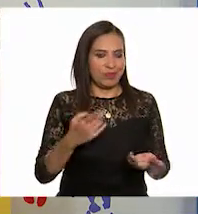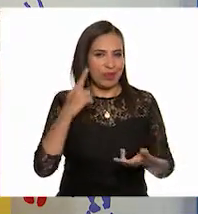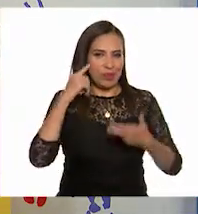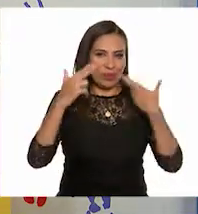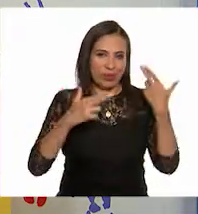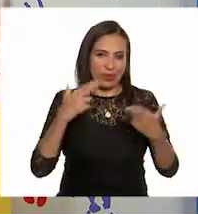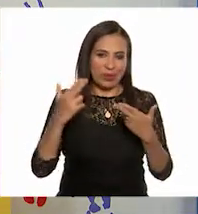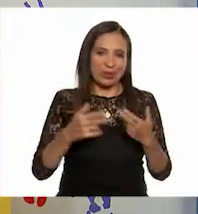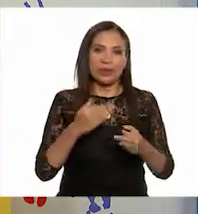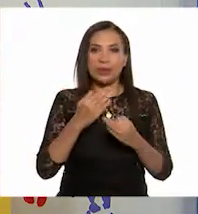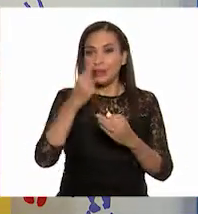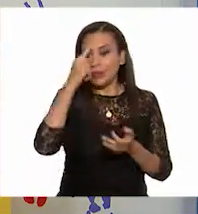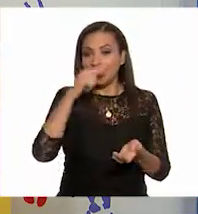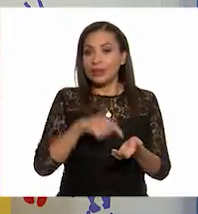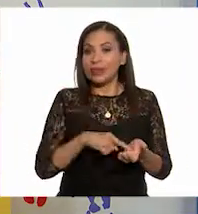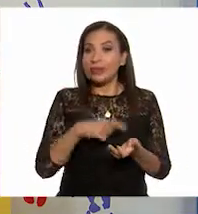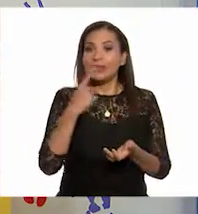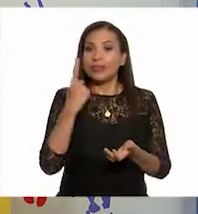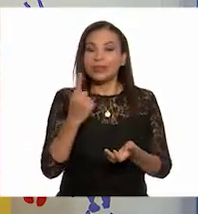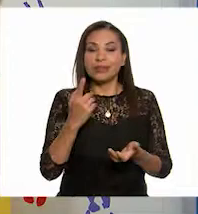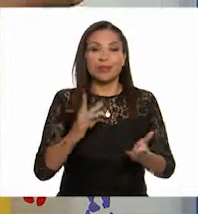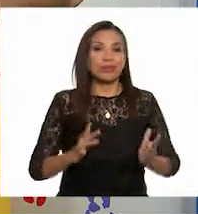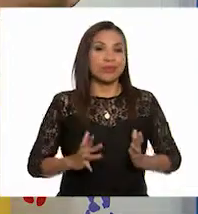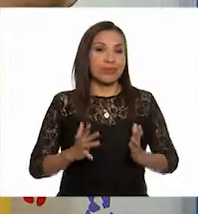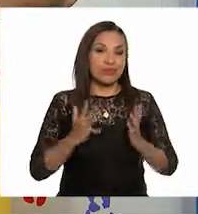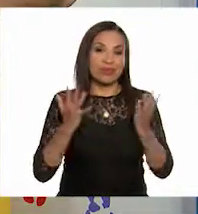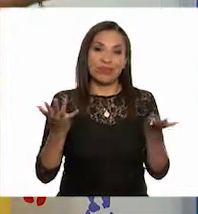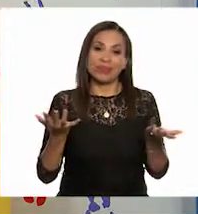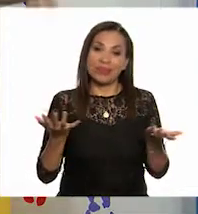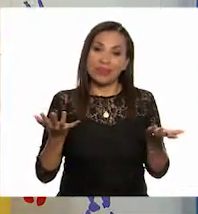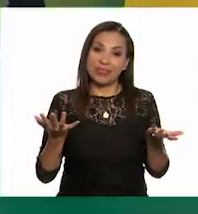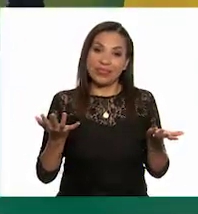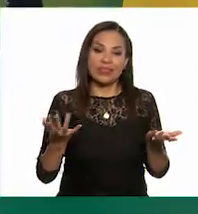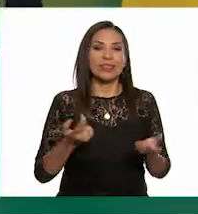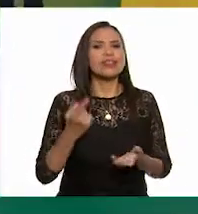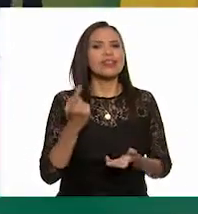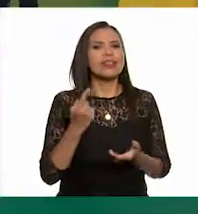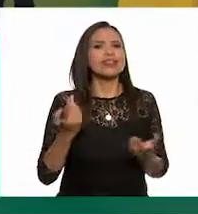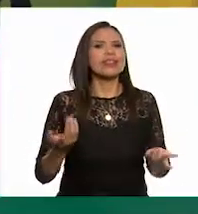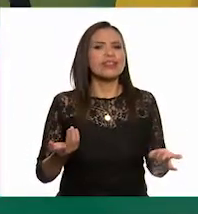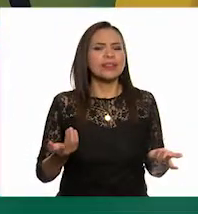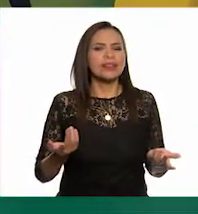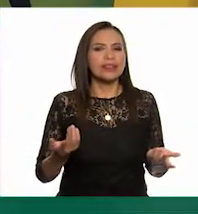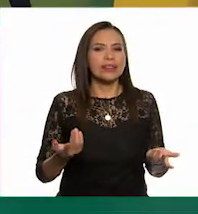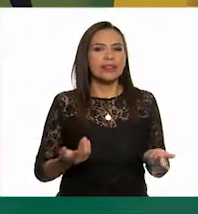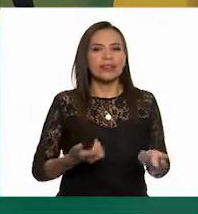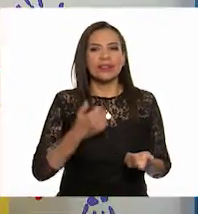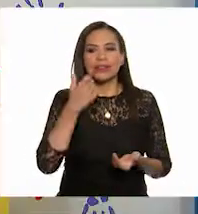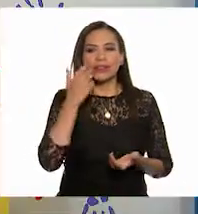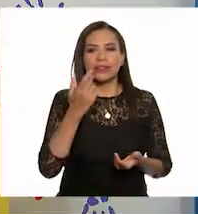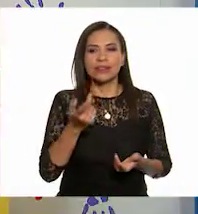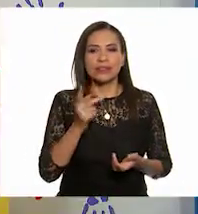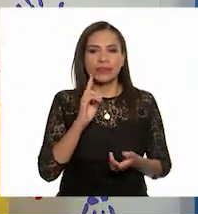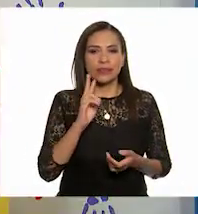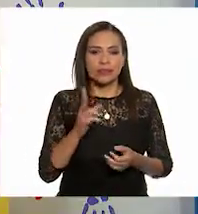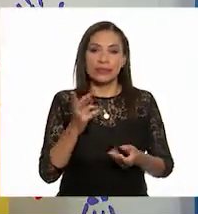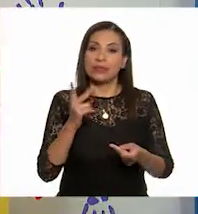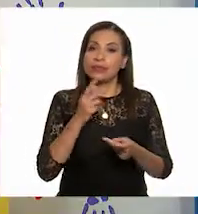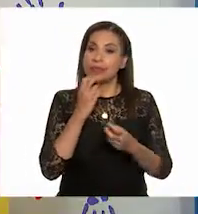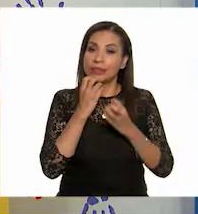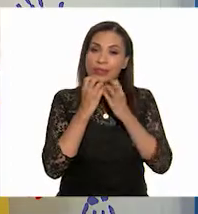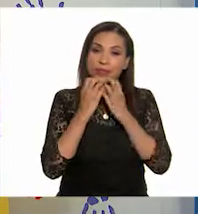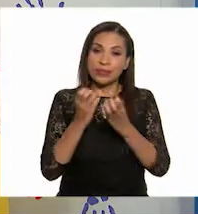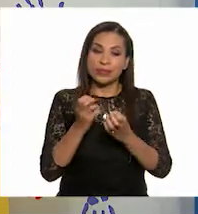creen, niños? Les tengo una sorpresa. ¿Qué? ¿Qué? ¿Qué? ¿Un kilómetro qué?